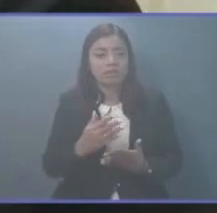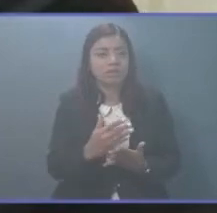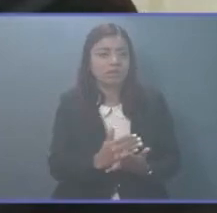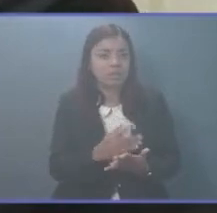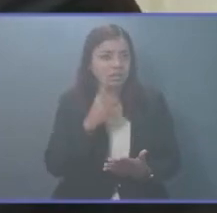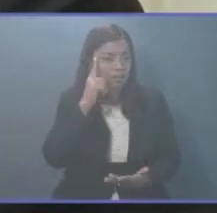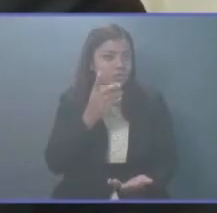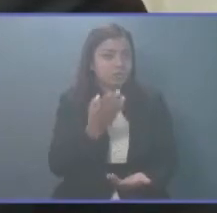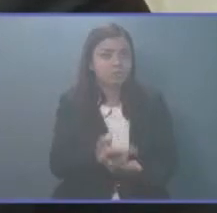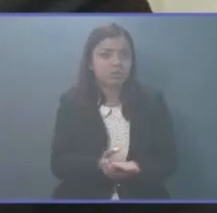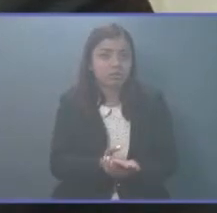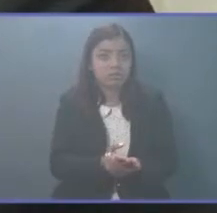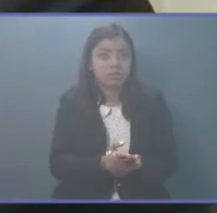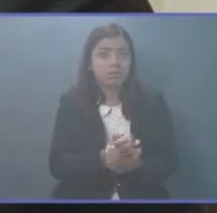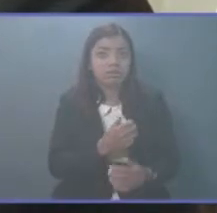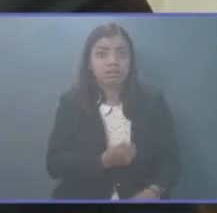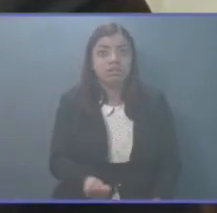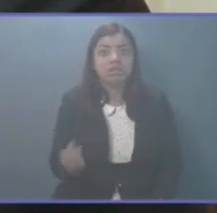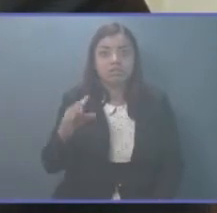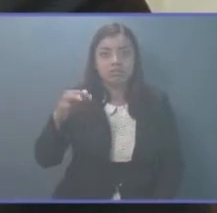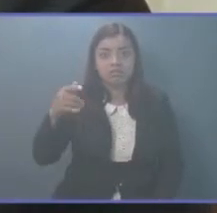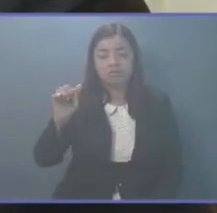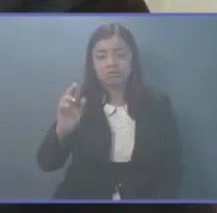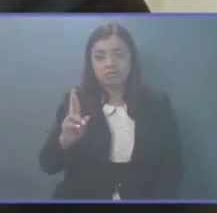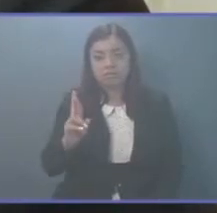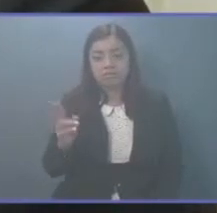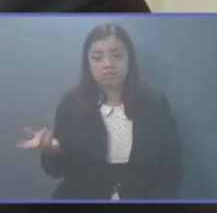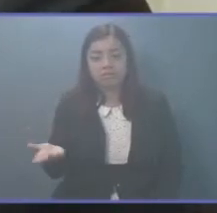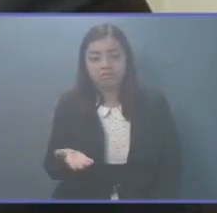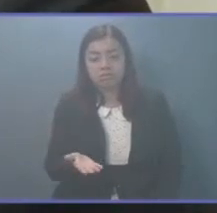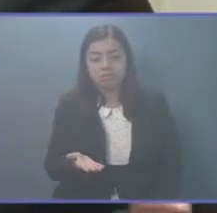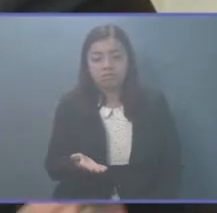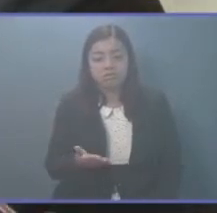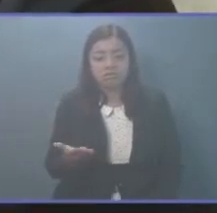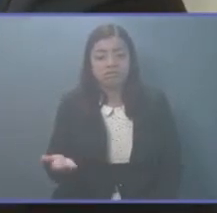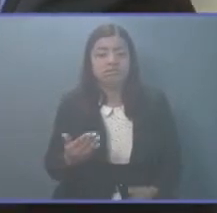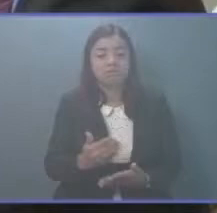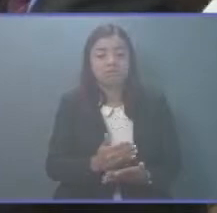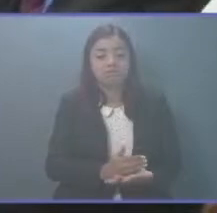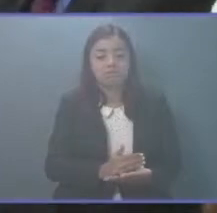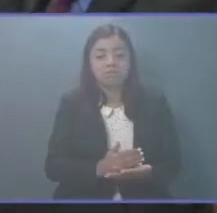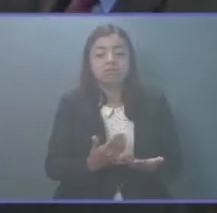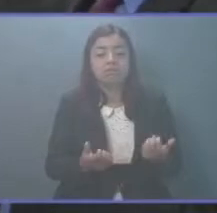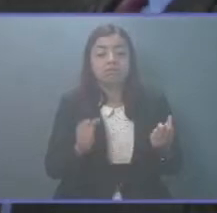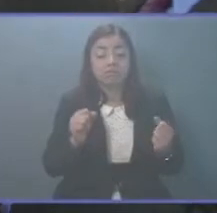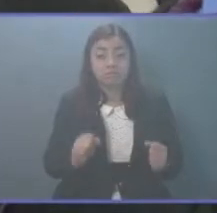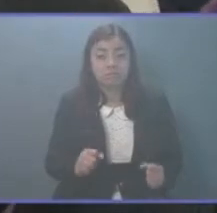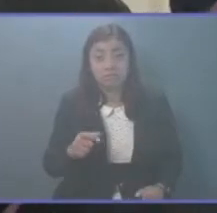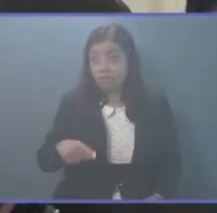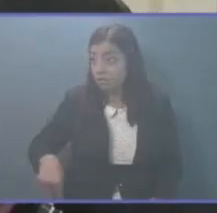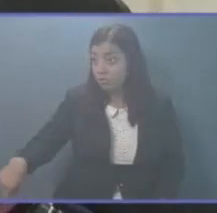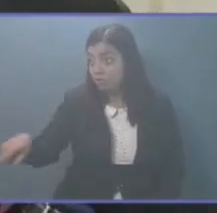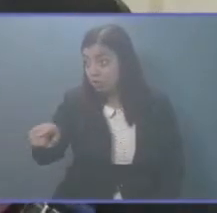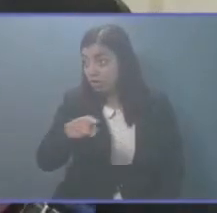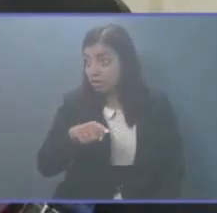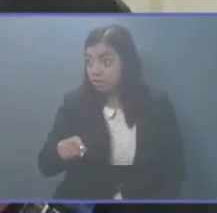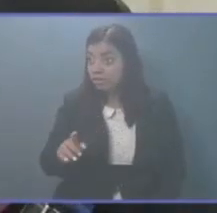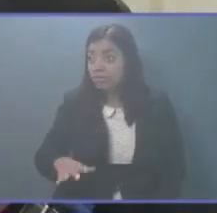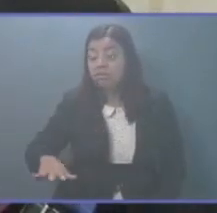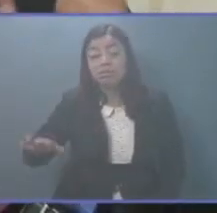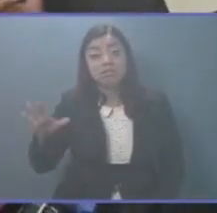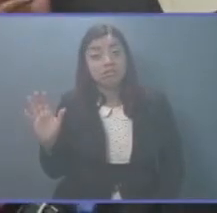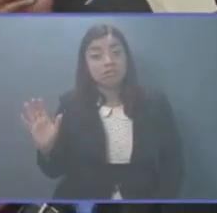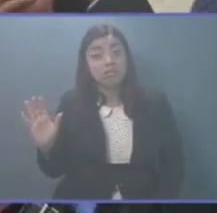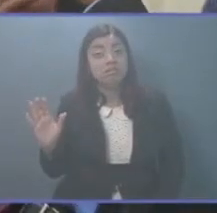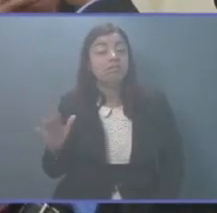la propuesta que ustedes como Fiscalía ven? Porque la idea es que esta herramienta va a ser para ustedes, pero va